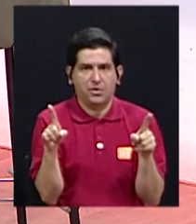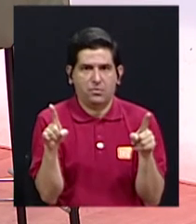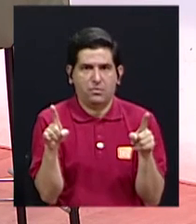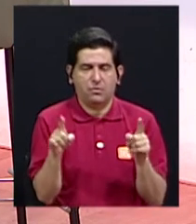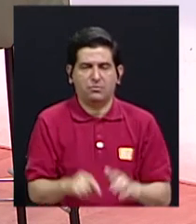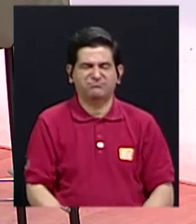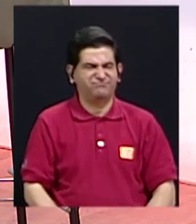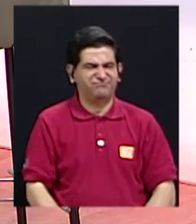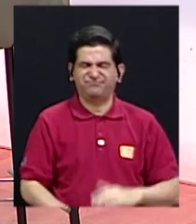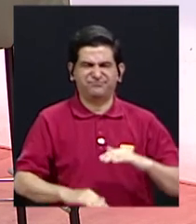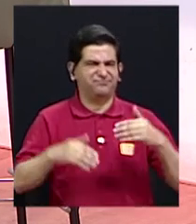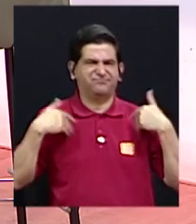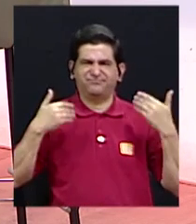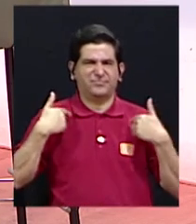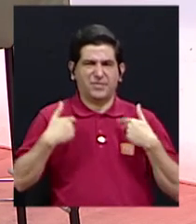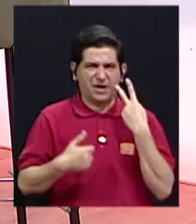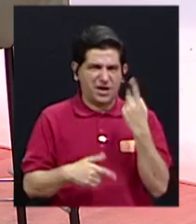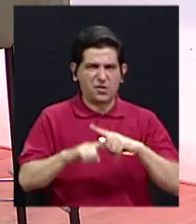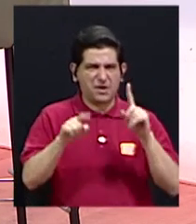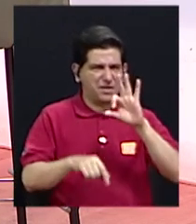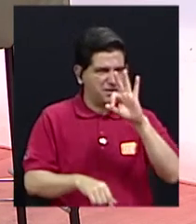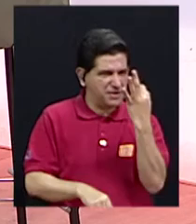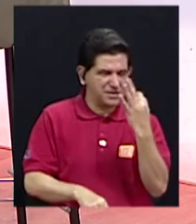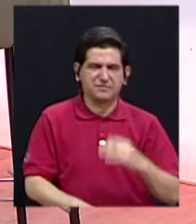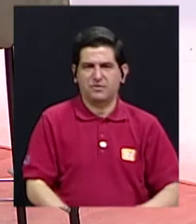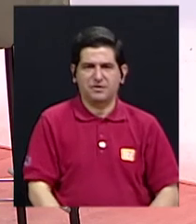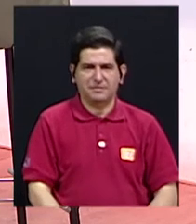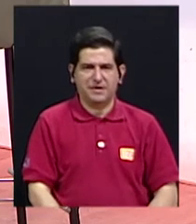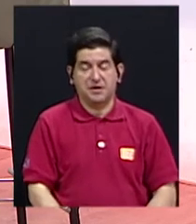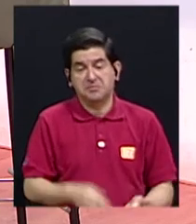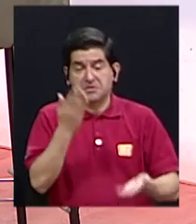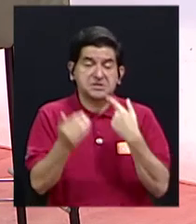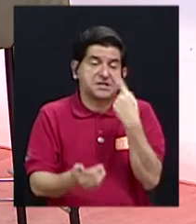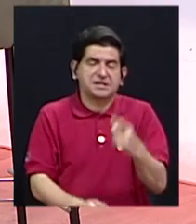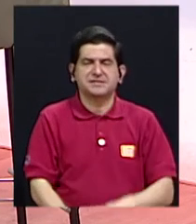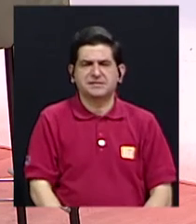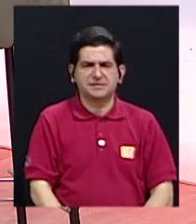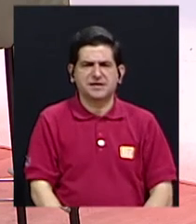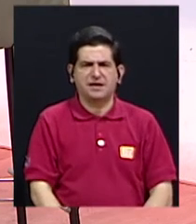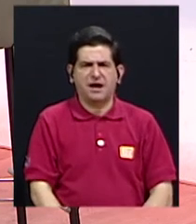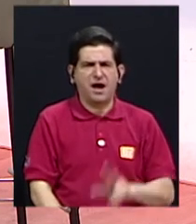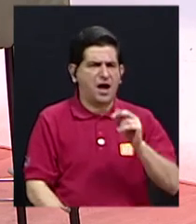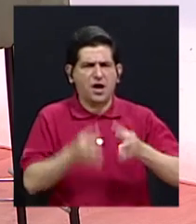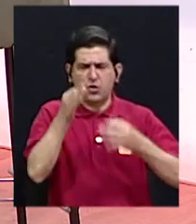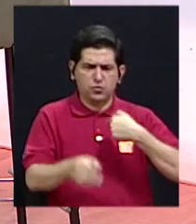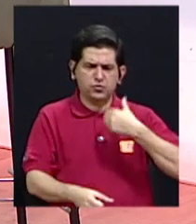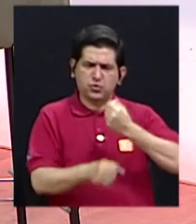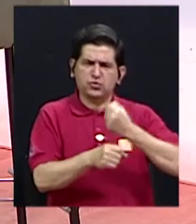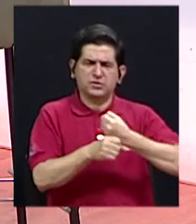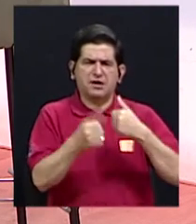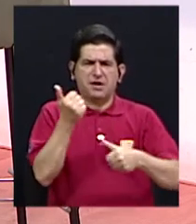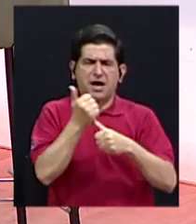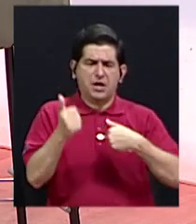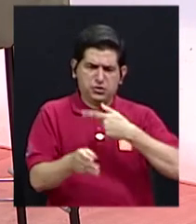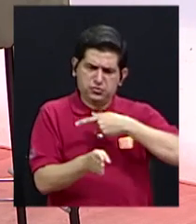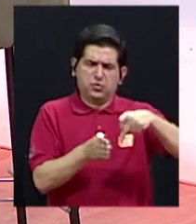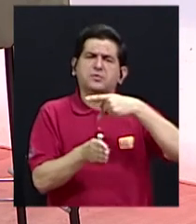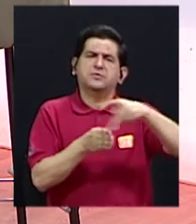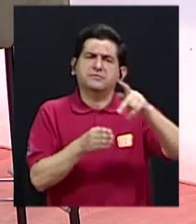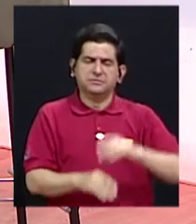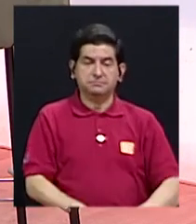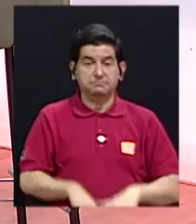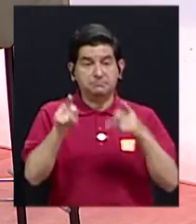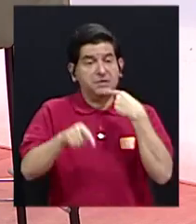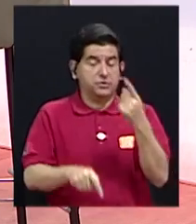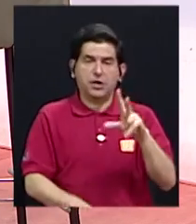un descontento usted lo puede ver de varios tipos de varios lados por un lado puede decir bueno no es una injusticia que yo trabaje como auxiliar siendo profesional por otro lado